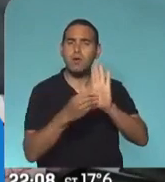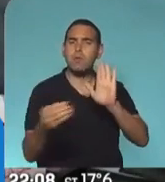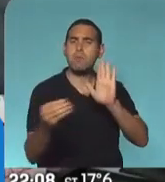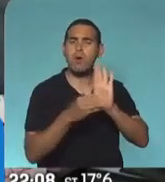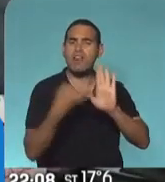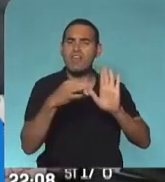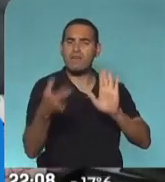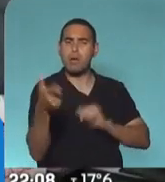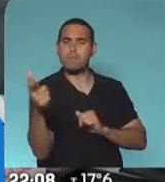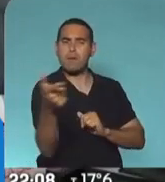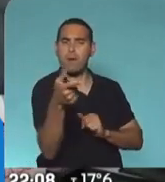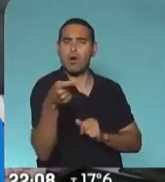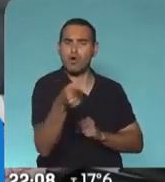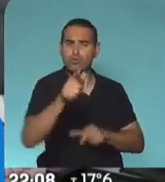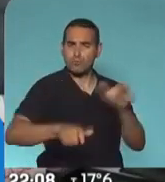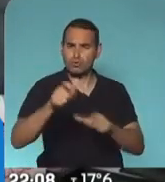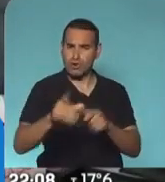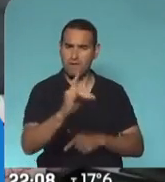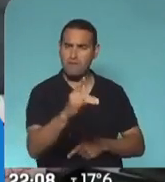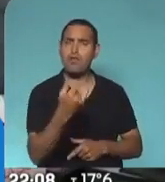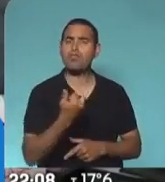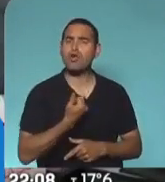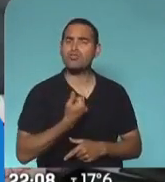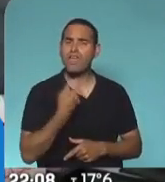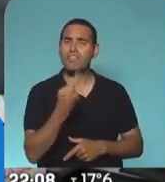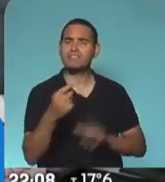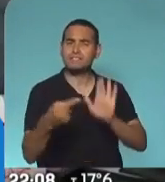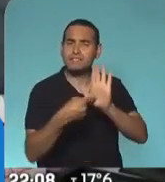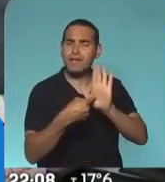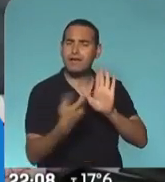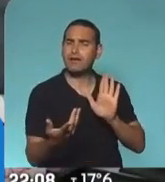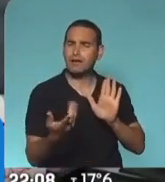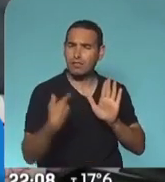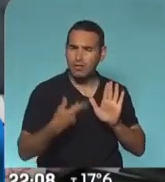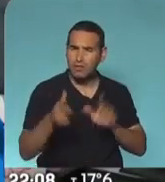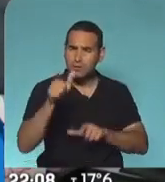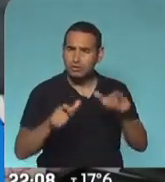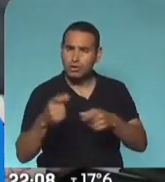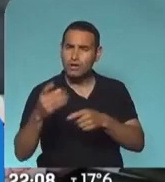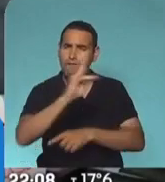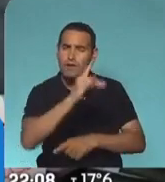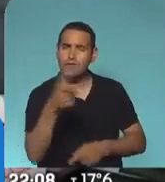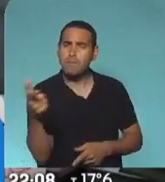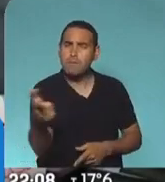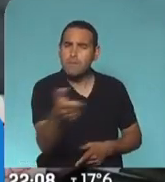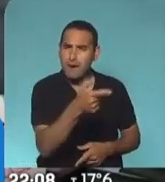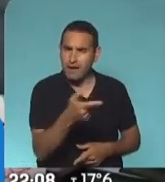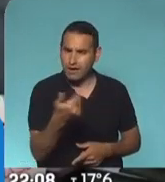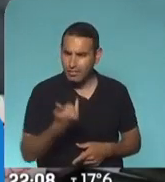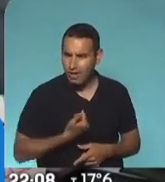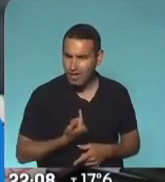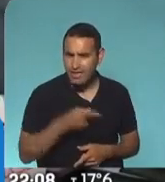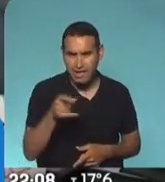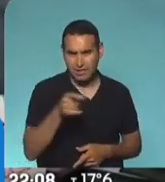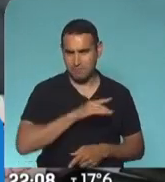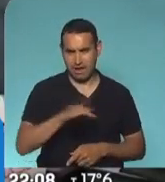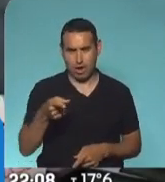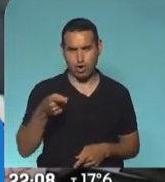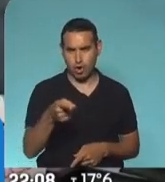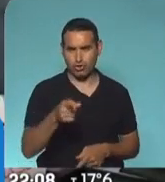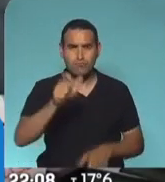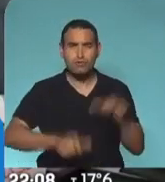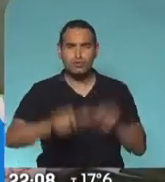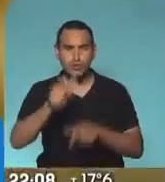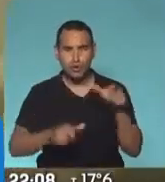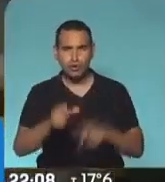apretarle el gatillo contra el pueblo de Bolivia? ¿En qué artículo dice meter bala a los bolivianos? Está violando totalmente nuestras vidas, nos